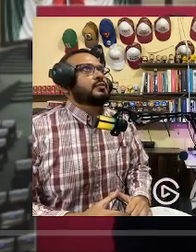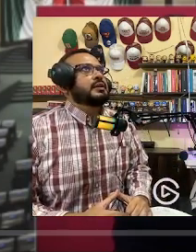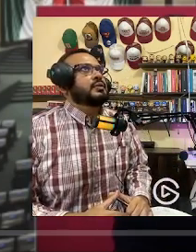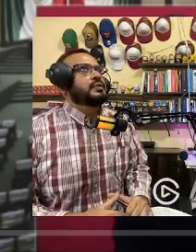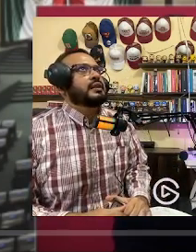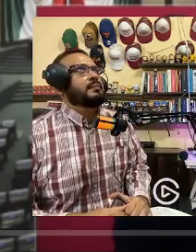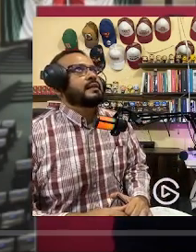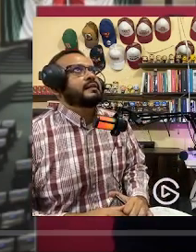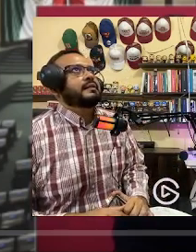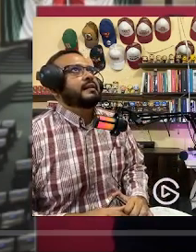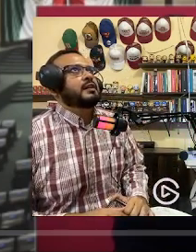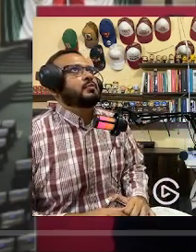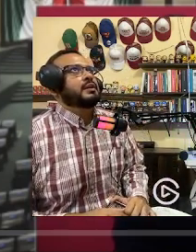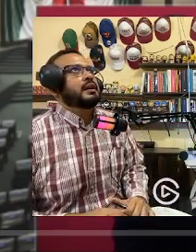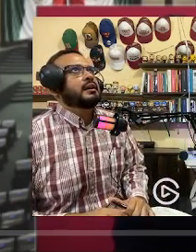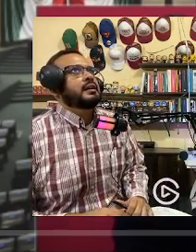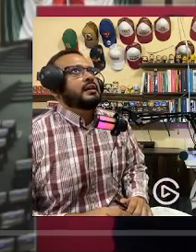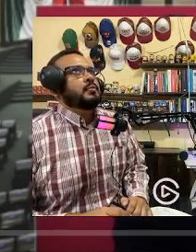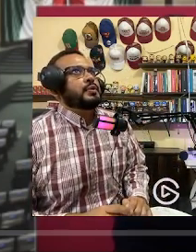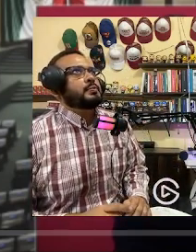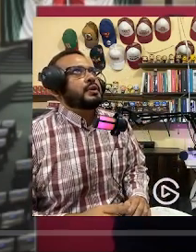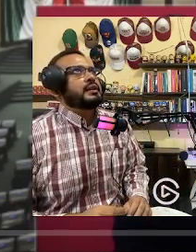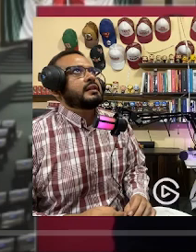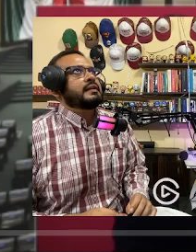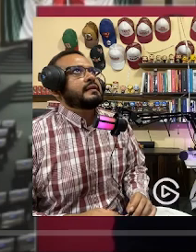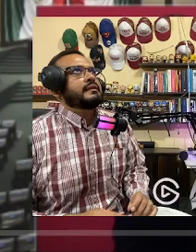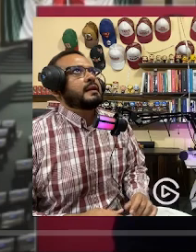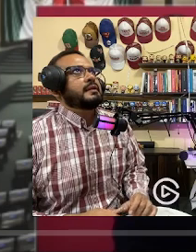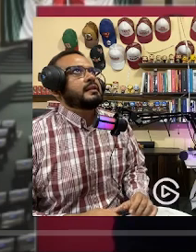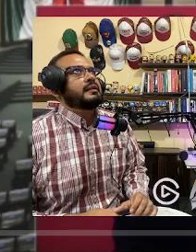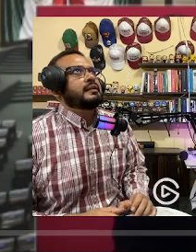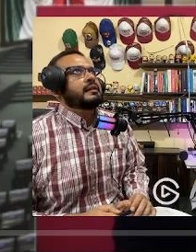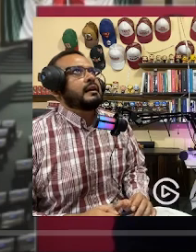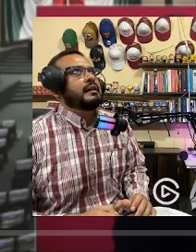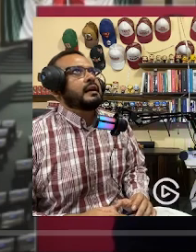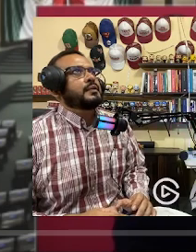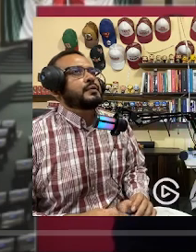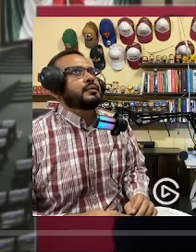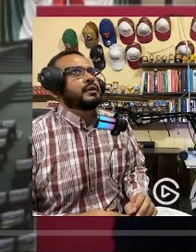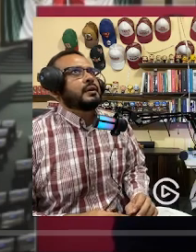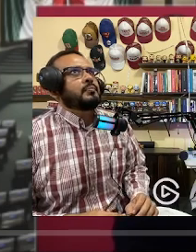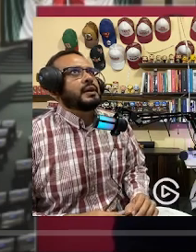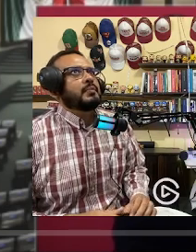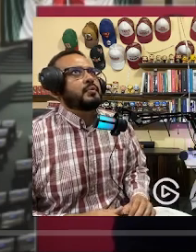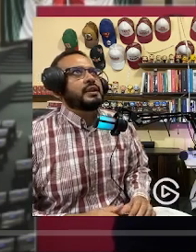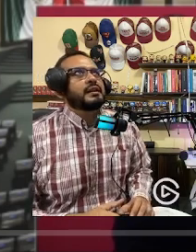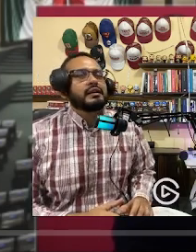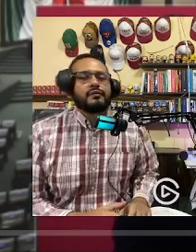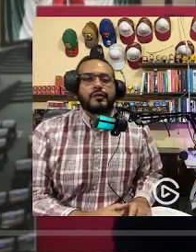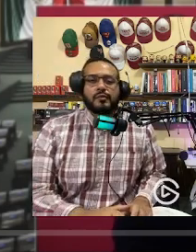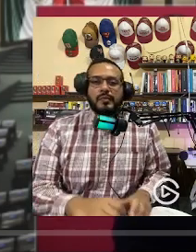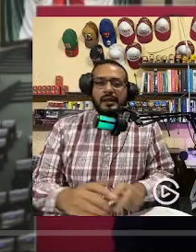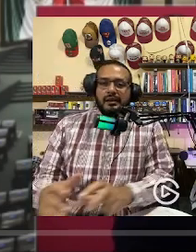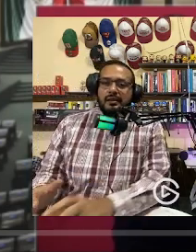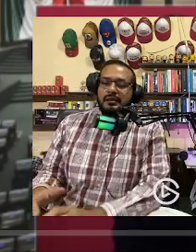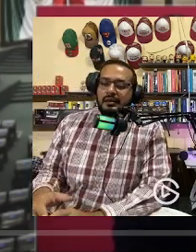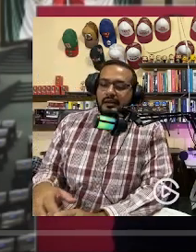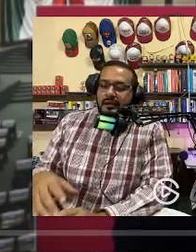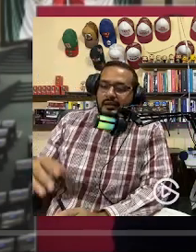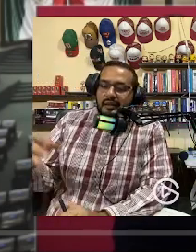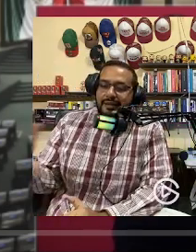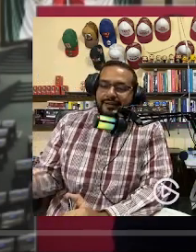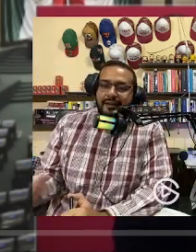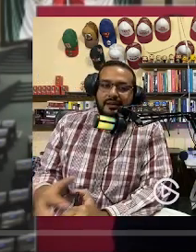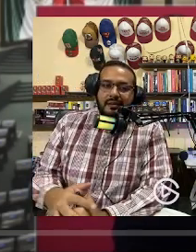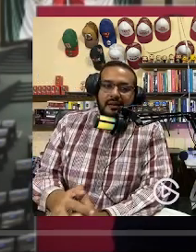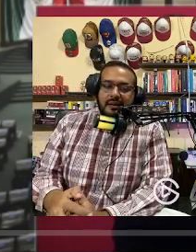en el 2012 la presidencia de la República, pues por ende necesitaban tener aliados para poder reformar